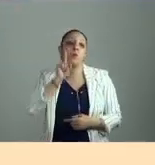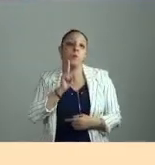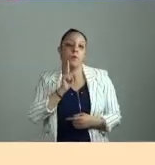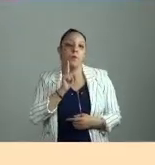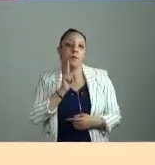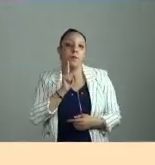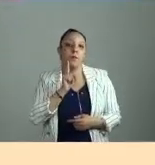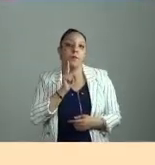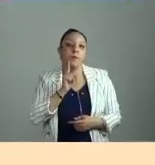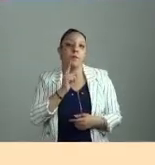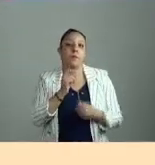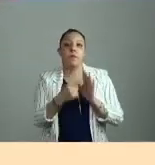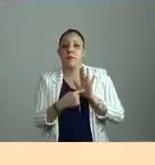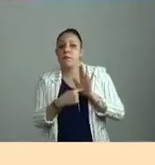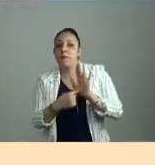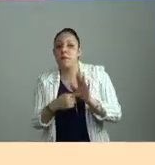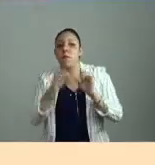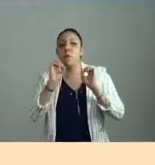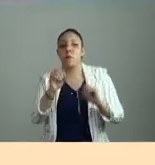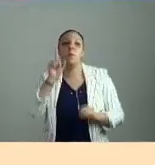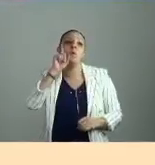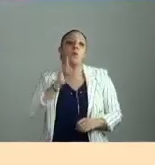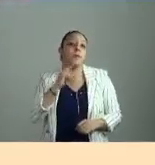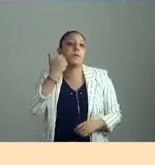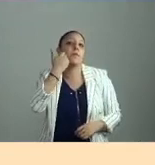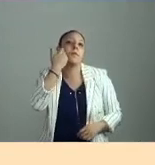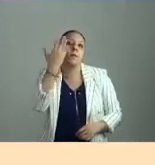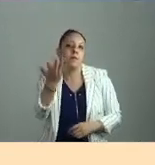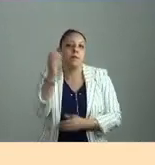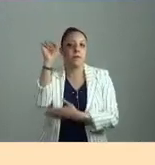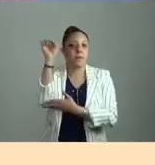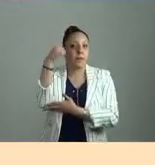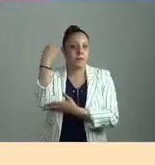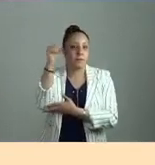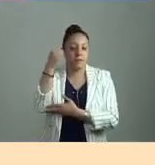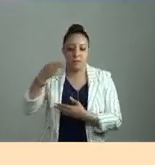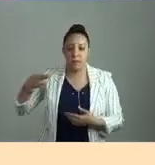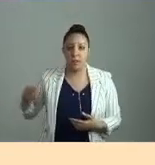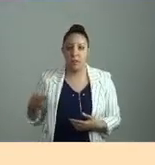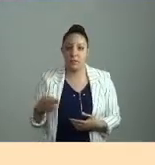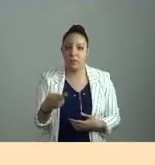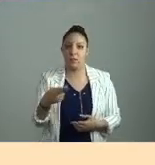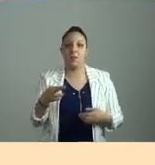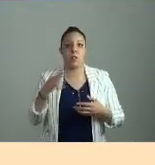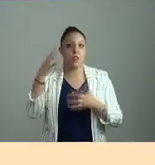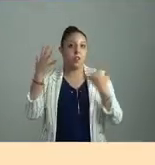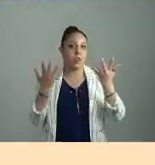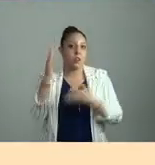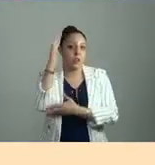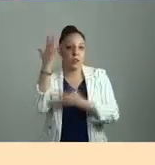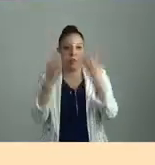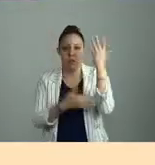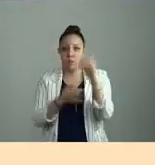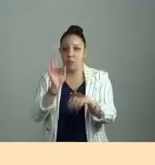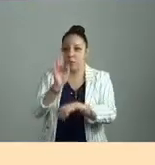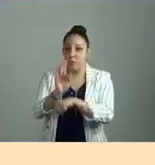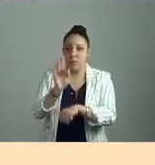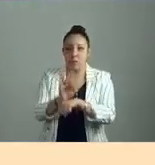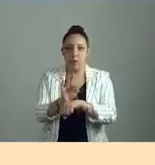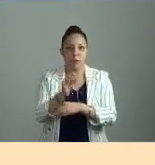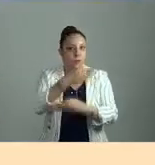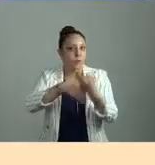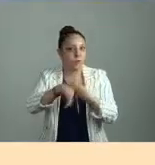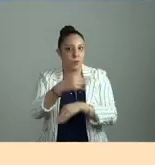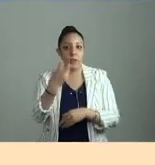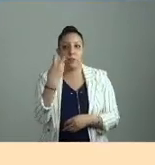la floresta defender los ríos con todo el extractivismo contra la compañía minera